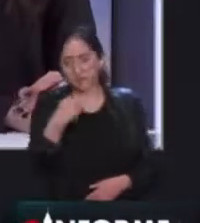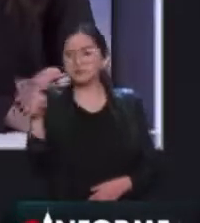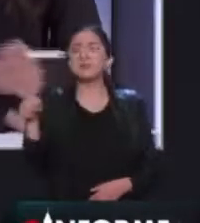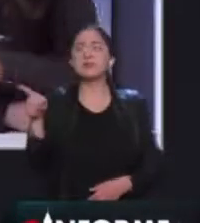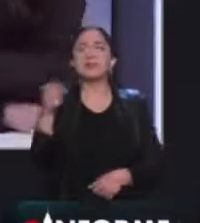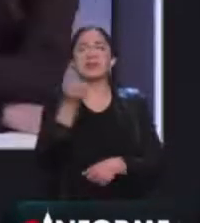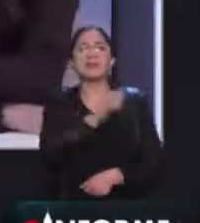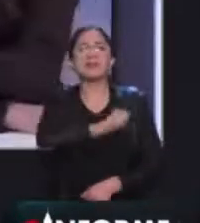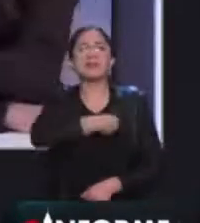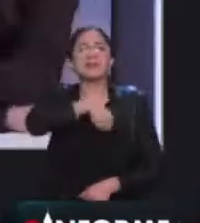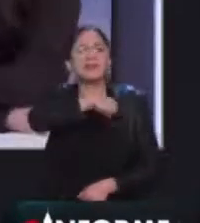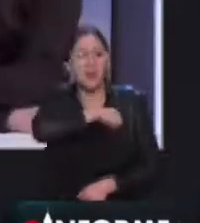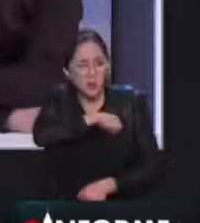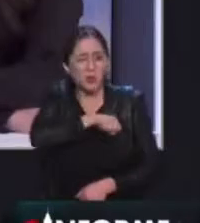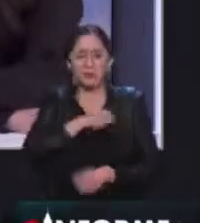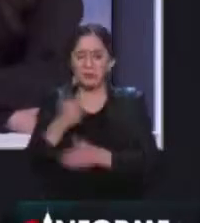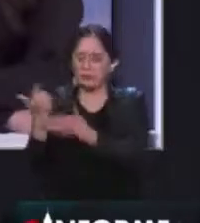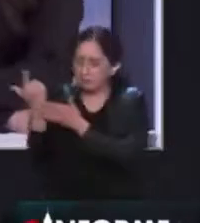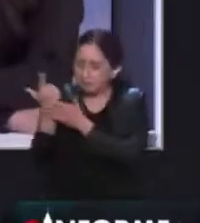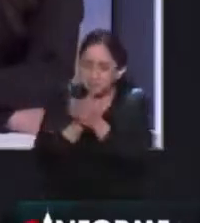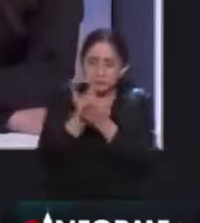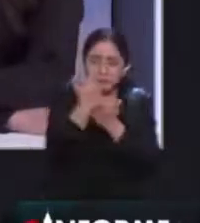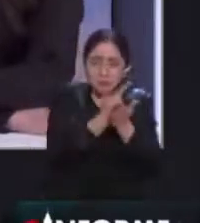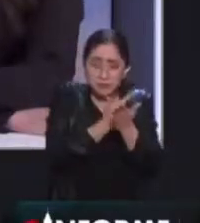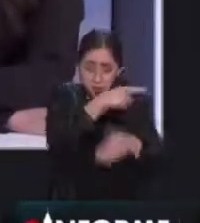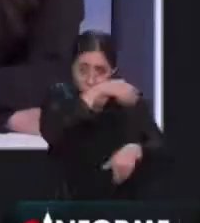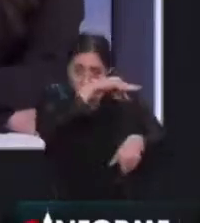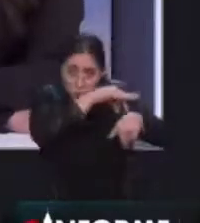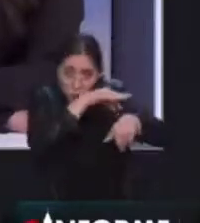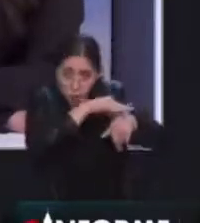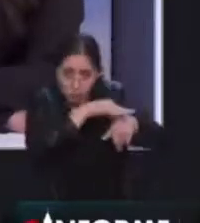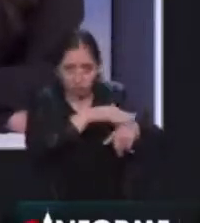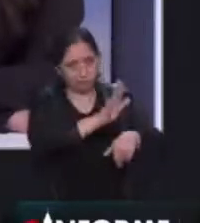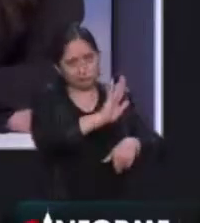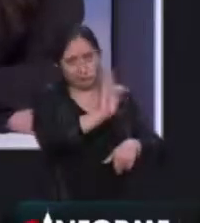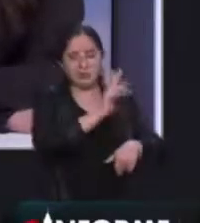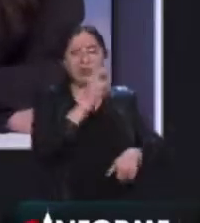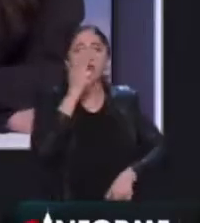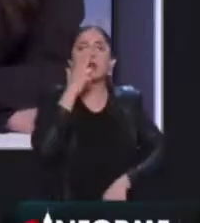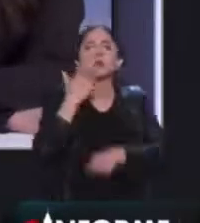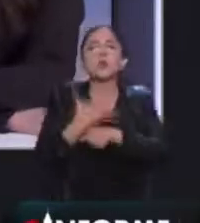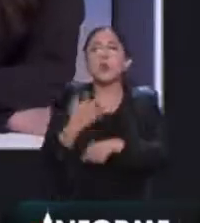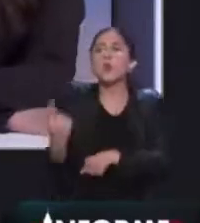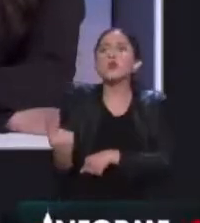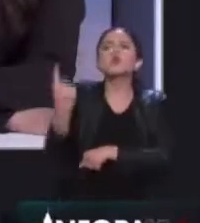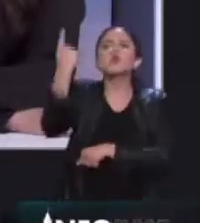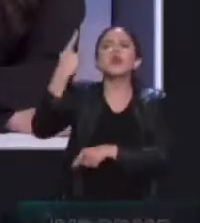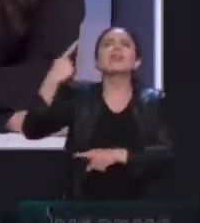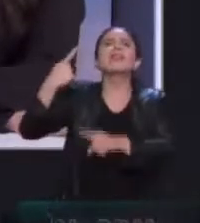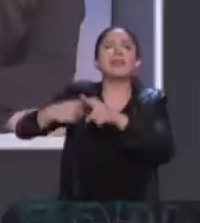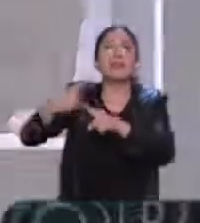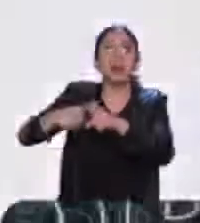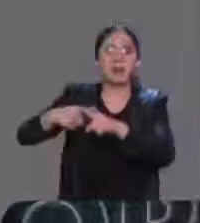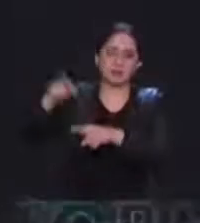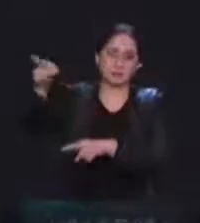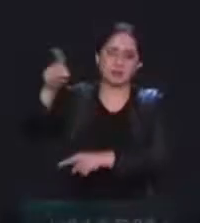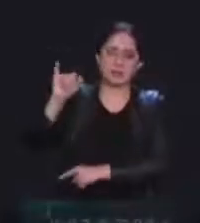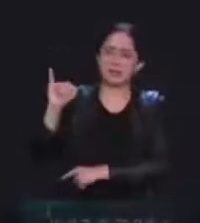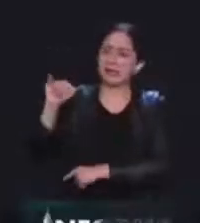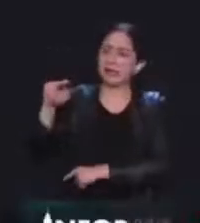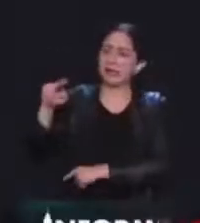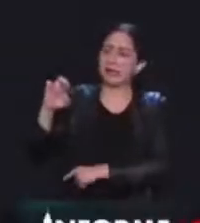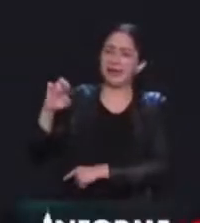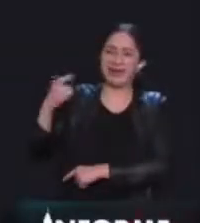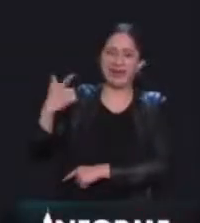este país, el responsable de manejar la cifra definitiva solo es una institución, el INEGI. Lo